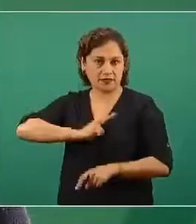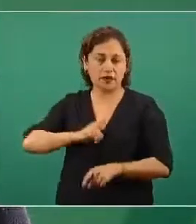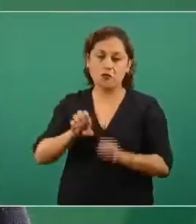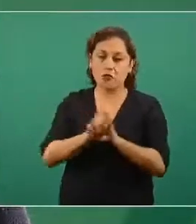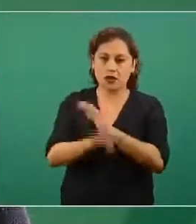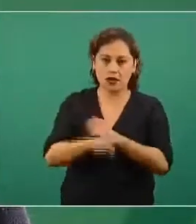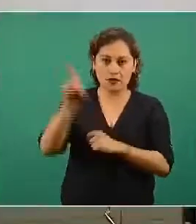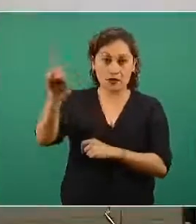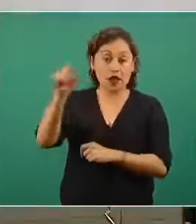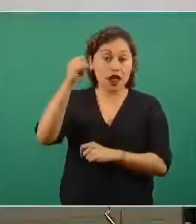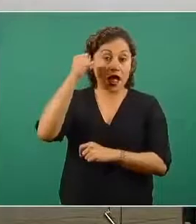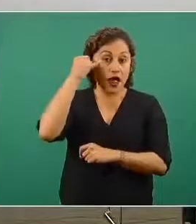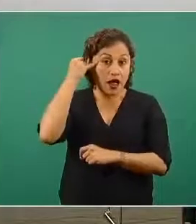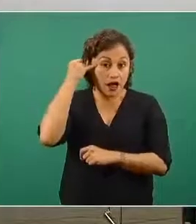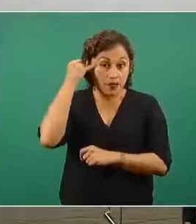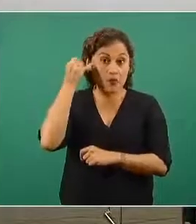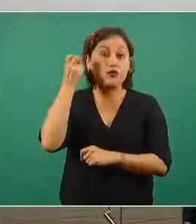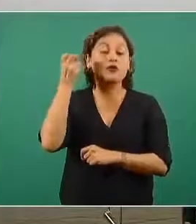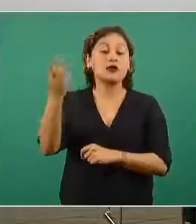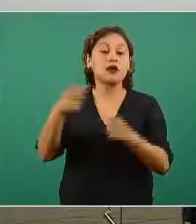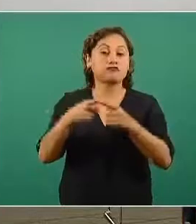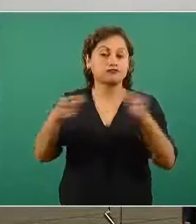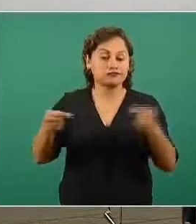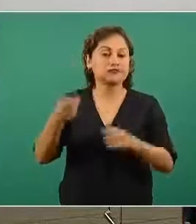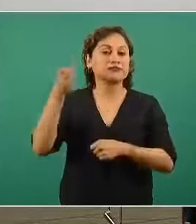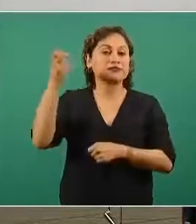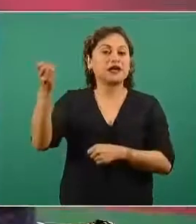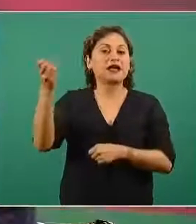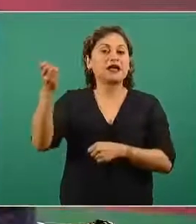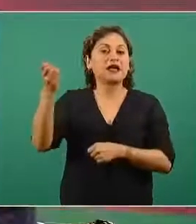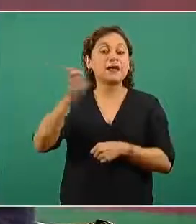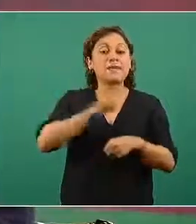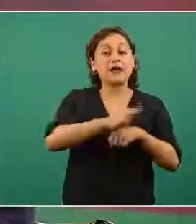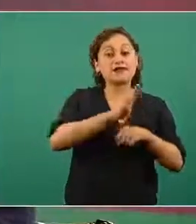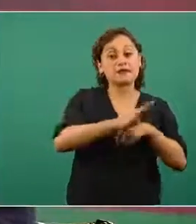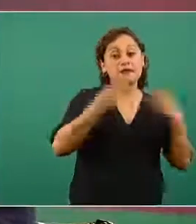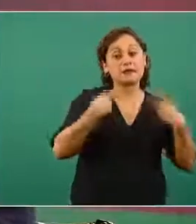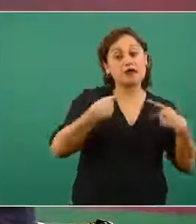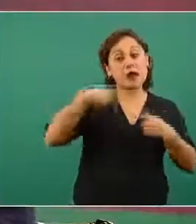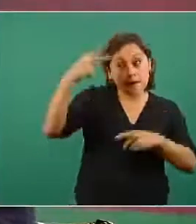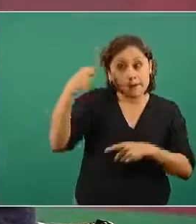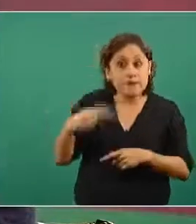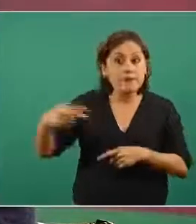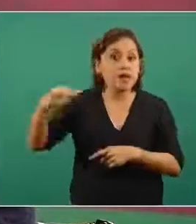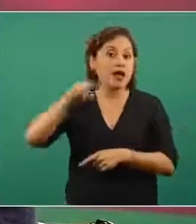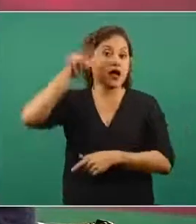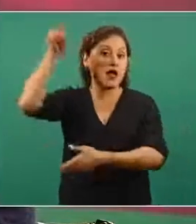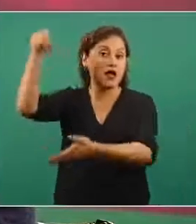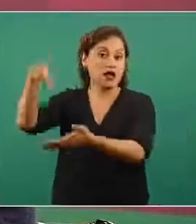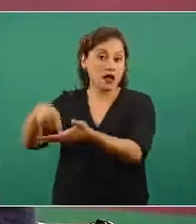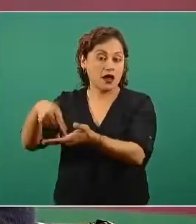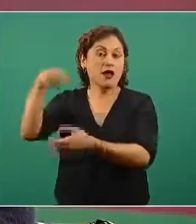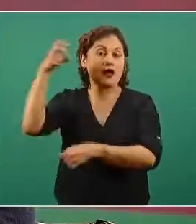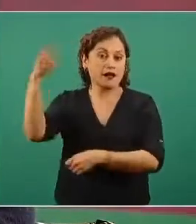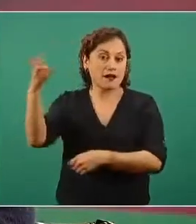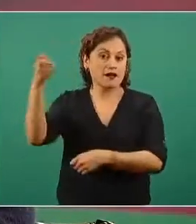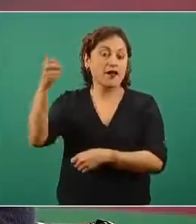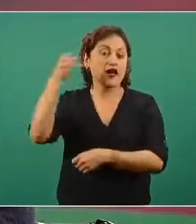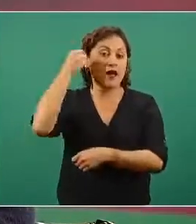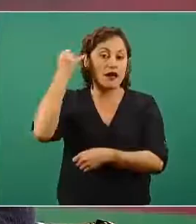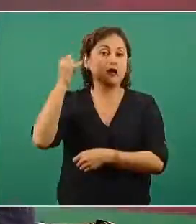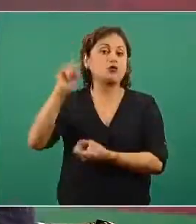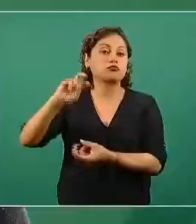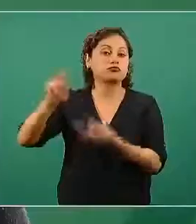que habían procedido de Brasil y por lo tanto se acredita que la variante o este cambio, de mutaciones se